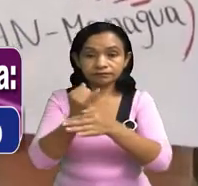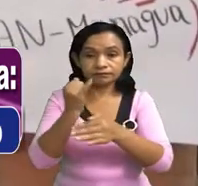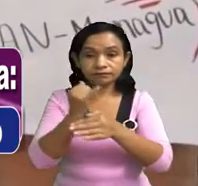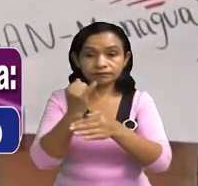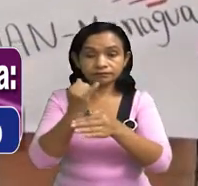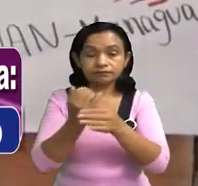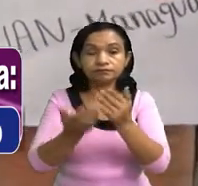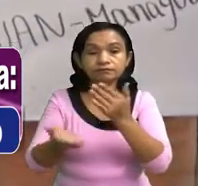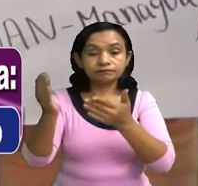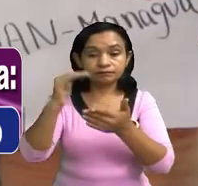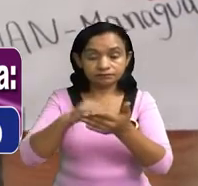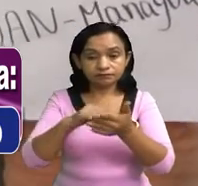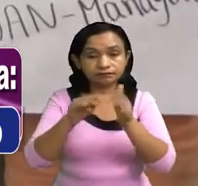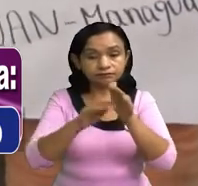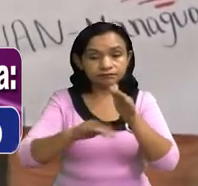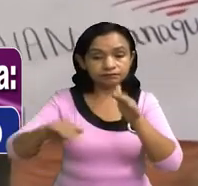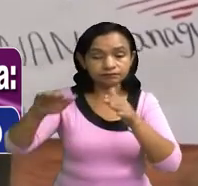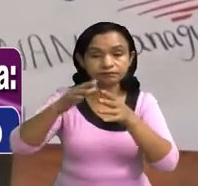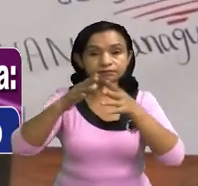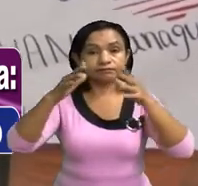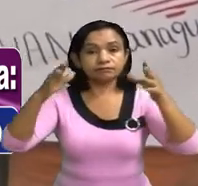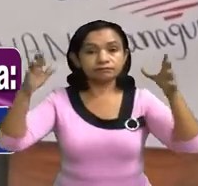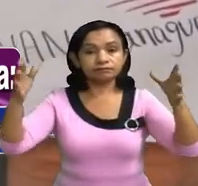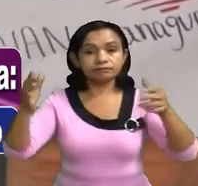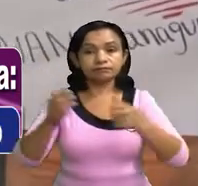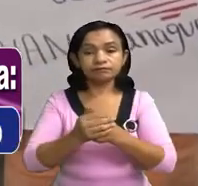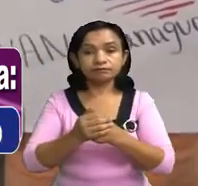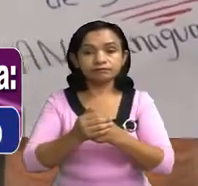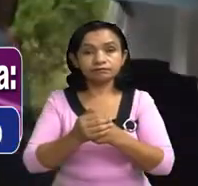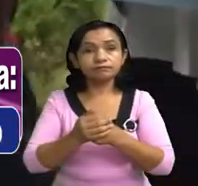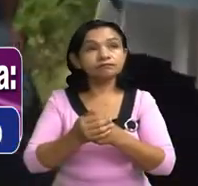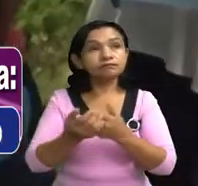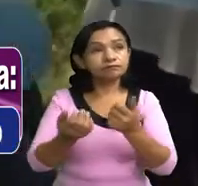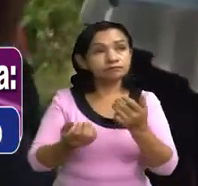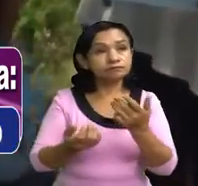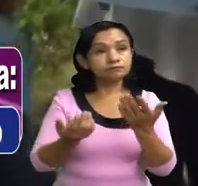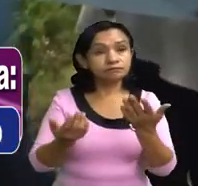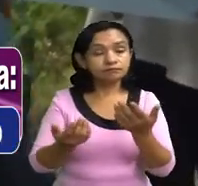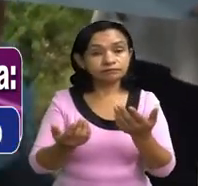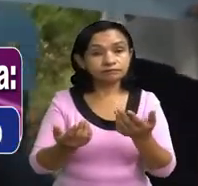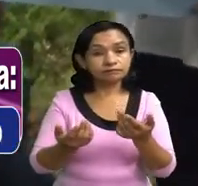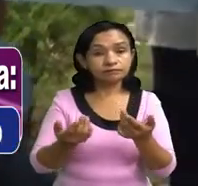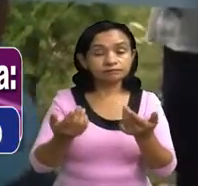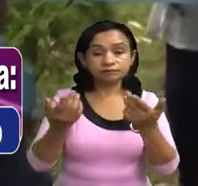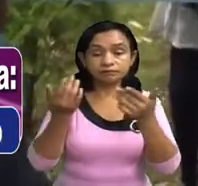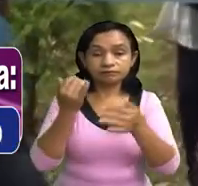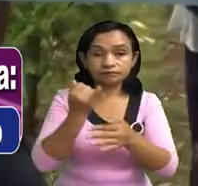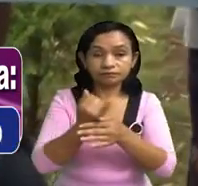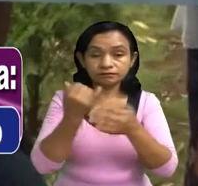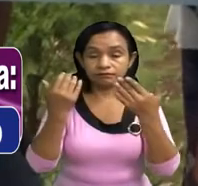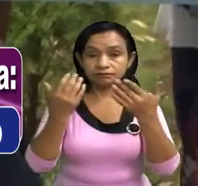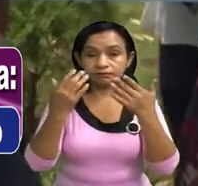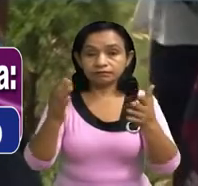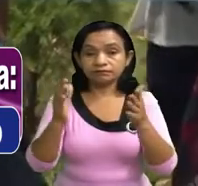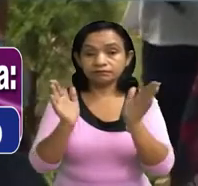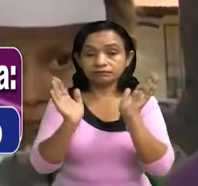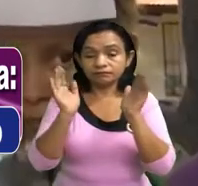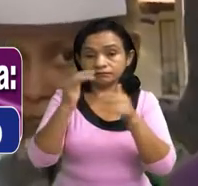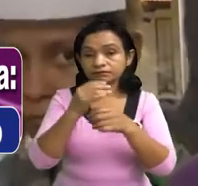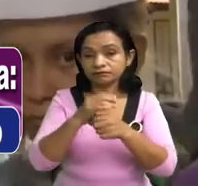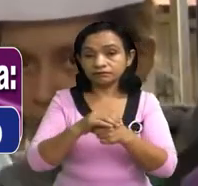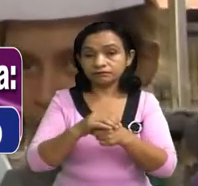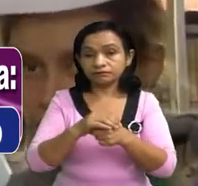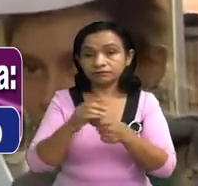vuelva a florecer, pero que vuelva a florecer no con ritos, no vuelva a